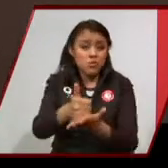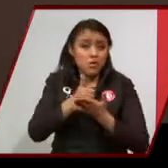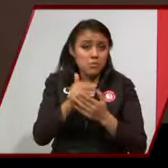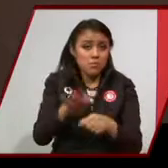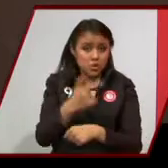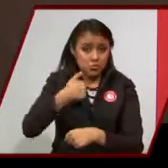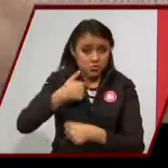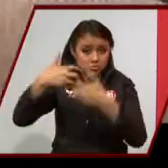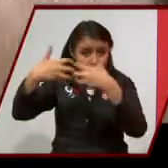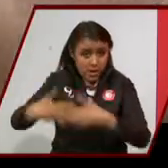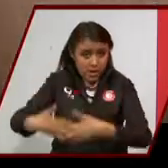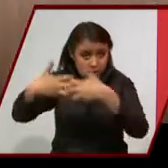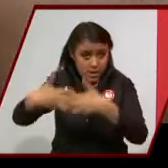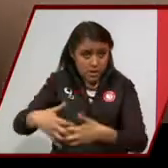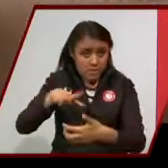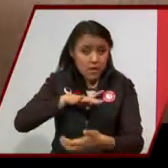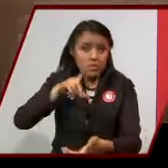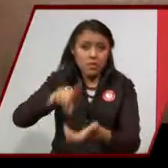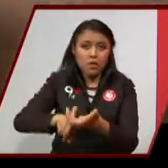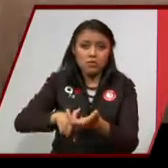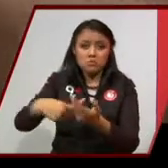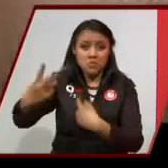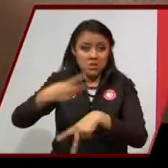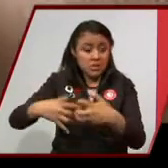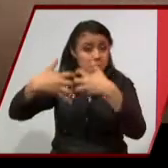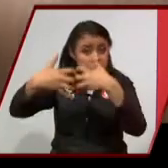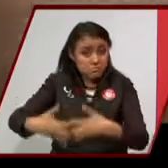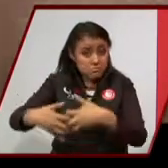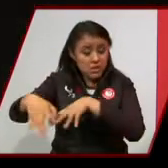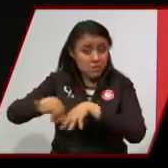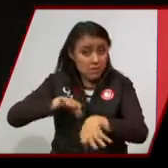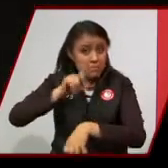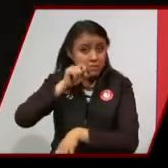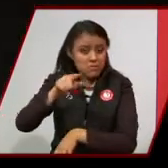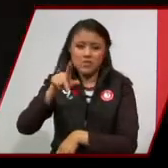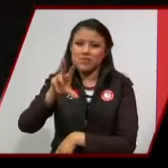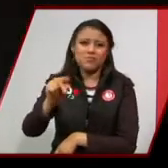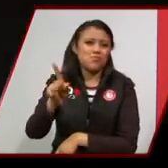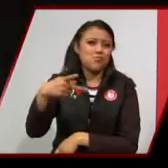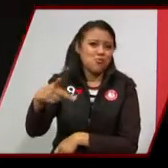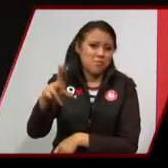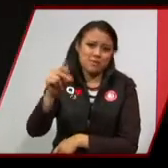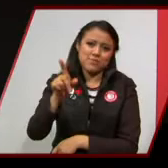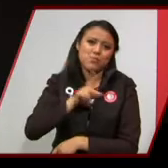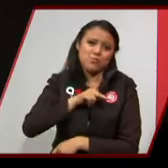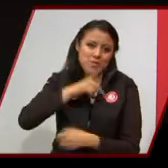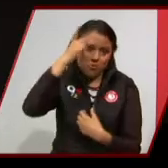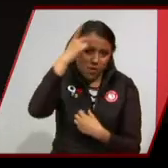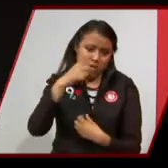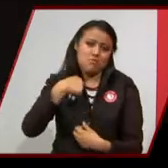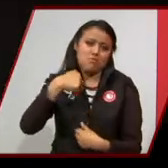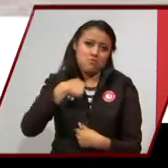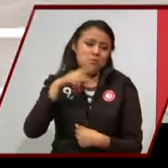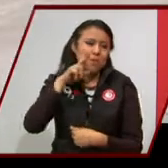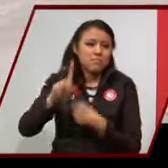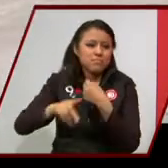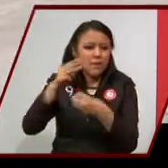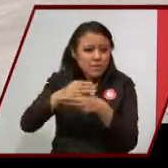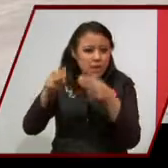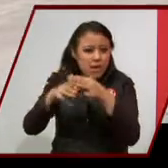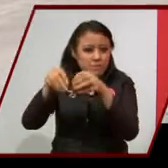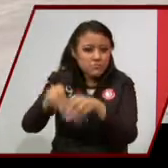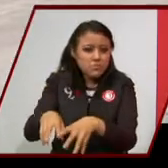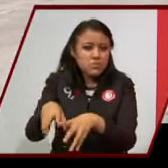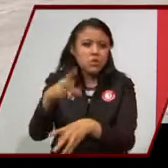mi maquinaria aquí, que lo cual están trabajando con maquinaria que no les pertenece. Yo dejé material ahí pendiente,